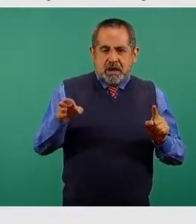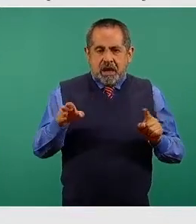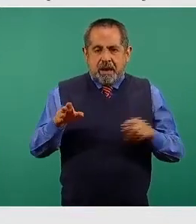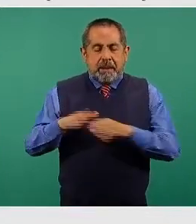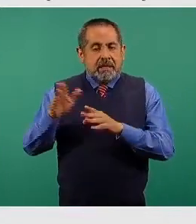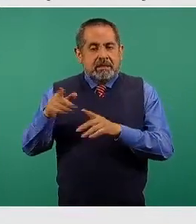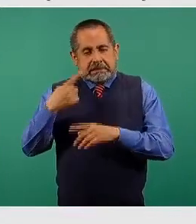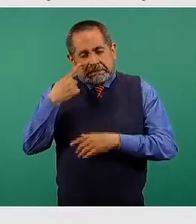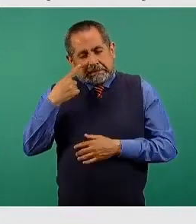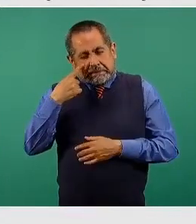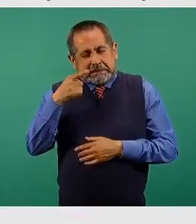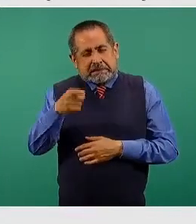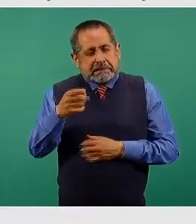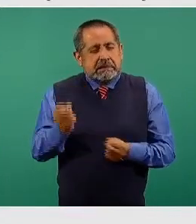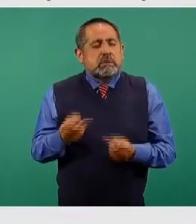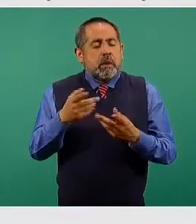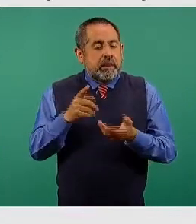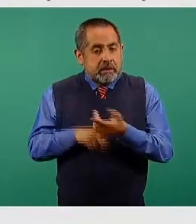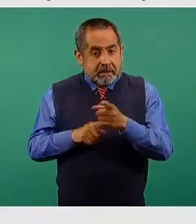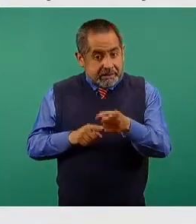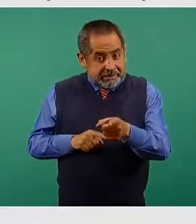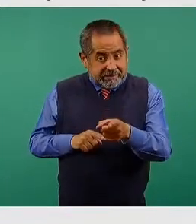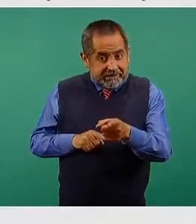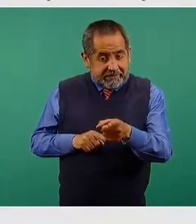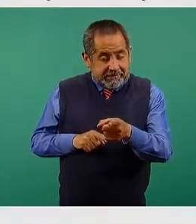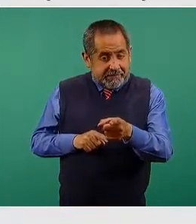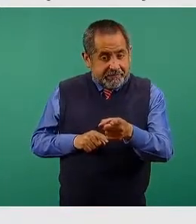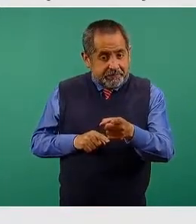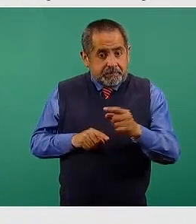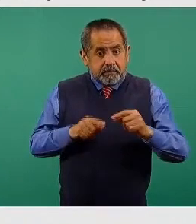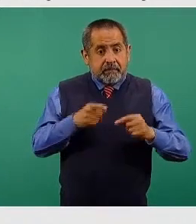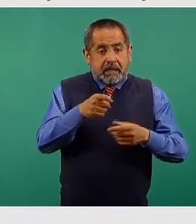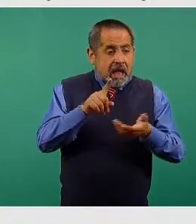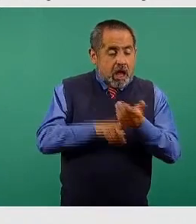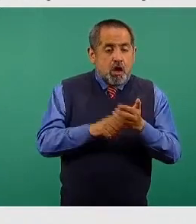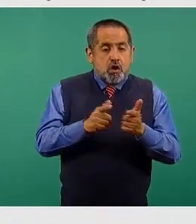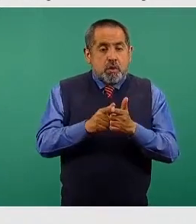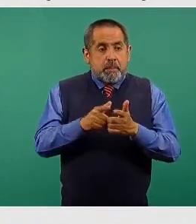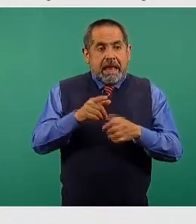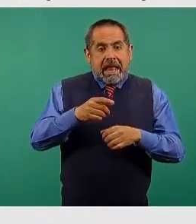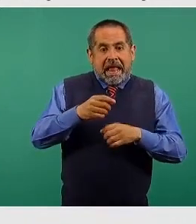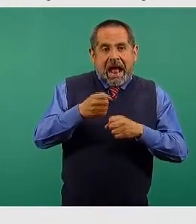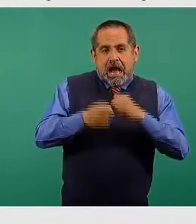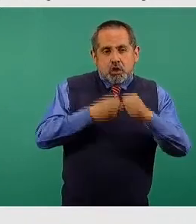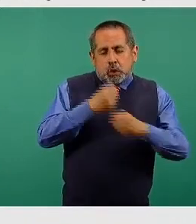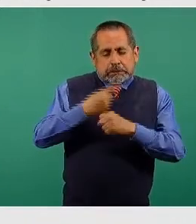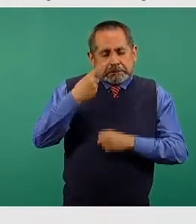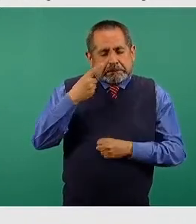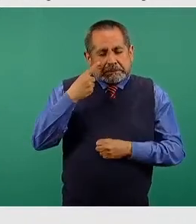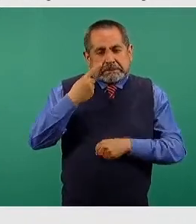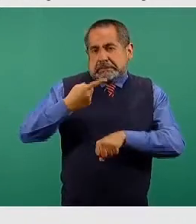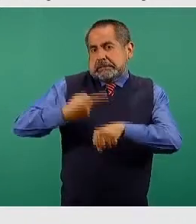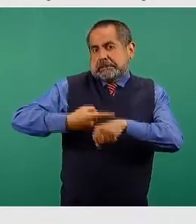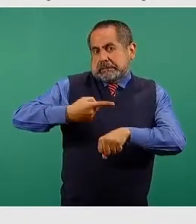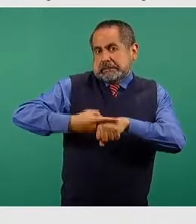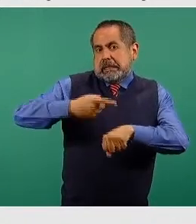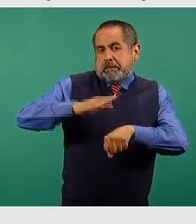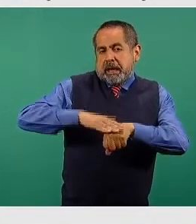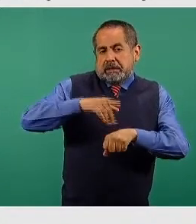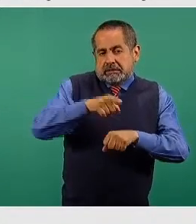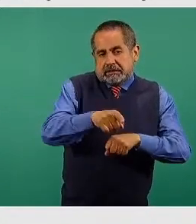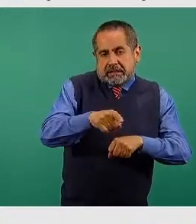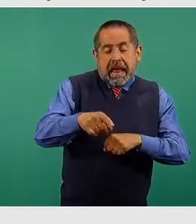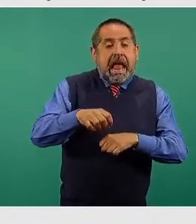donde ustedes pueden ver cómo se localiza en ciertos grupos de edad y es más frecuente la enfermedad que en